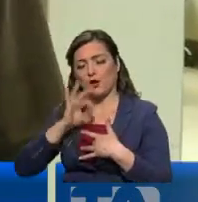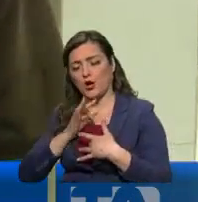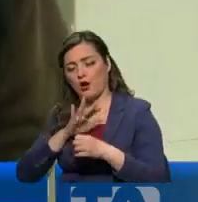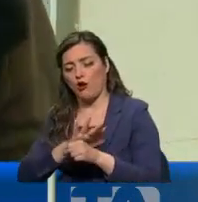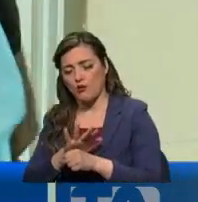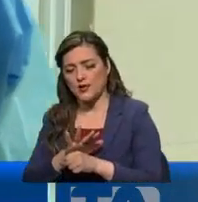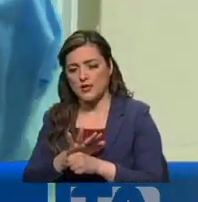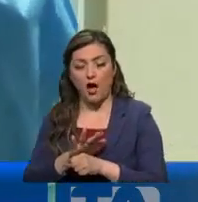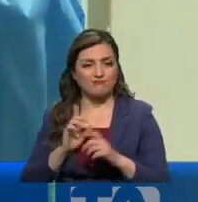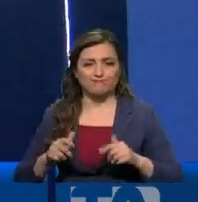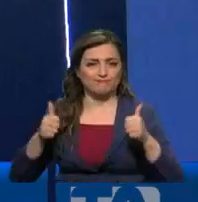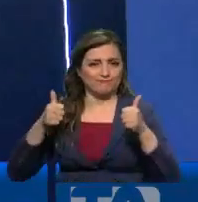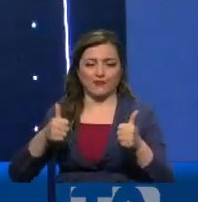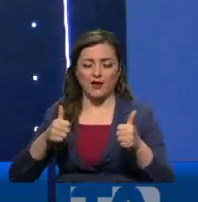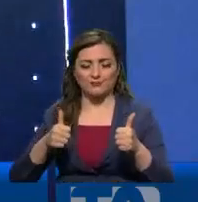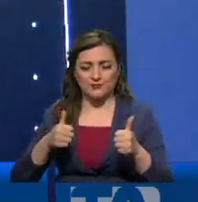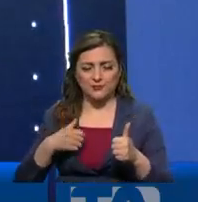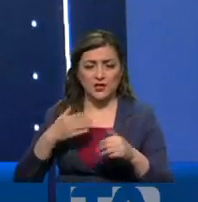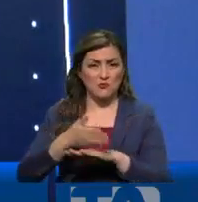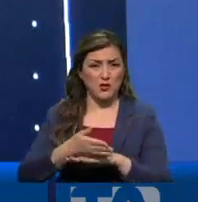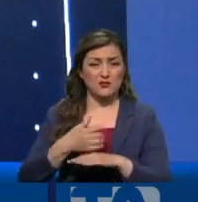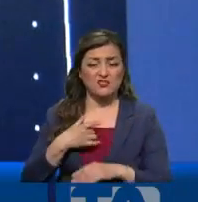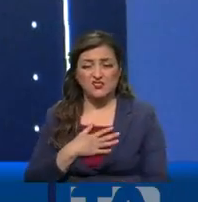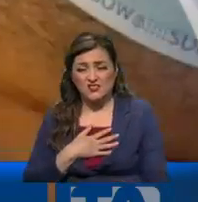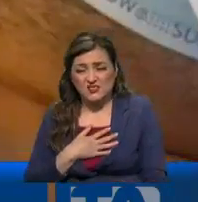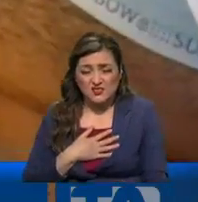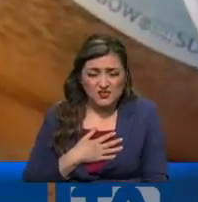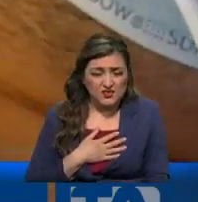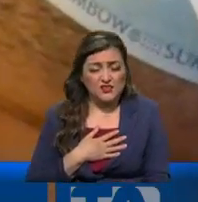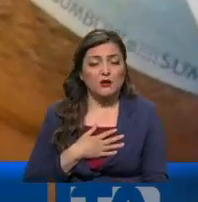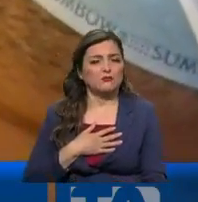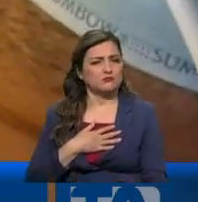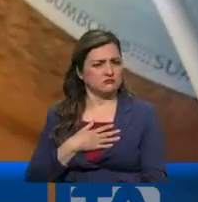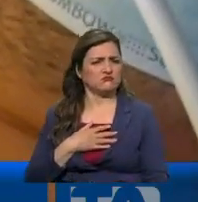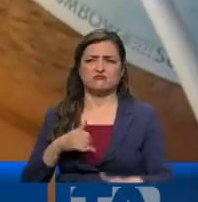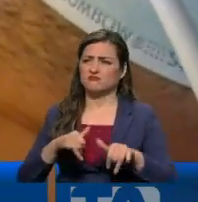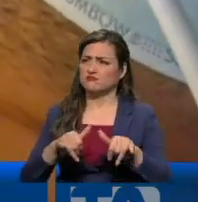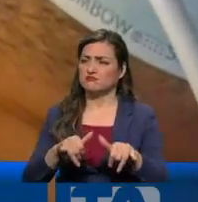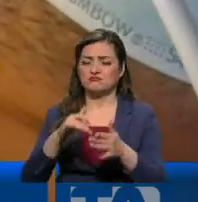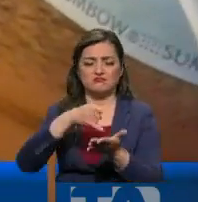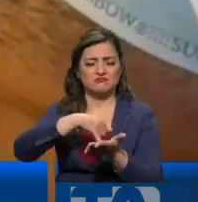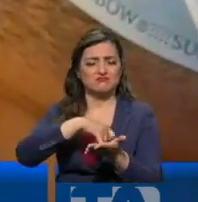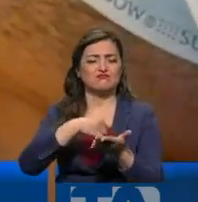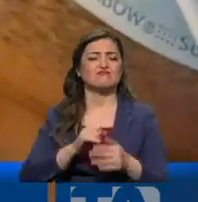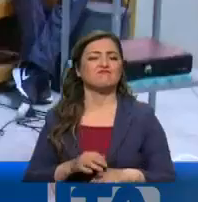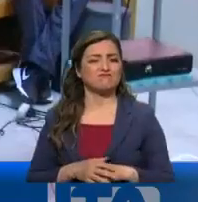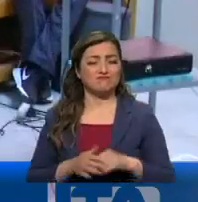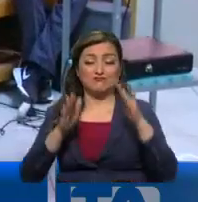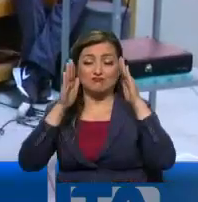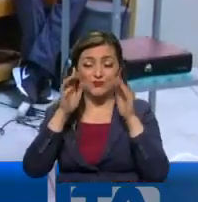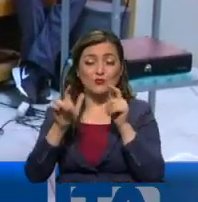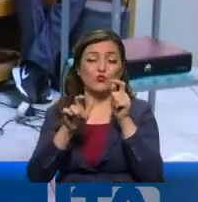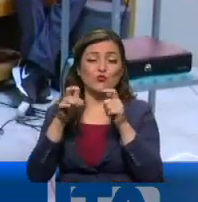eso que el Hospital Pablo Arturo Suárez se convirtió en una clínica para pacientes post-COVID, con la finalidad de brindar atención ambulatoria